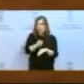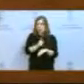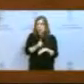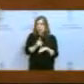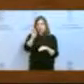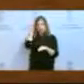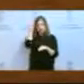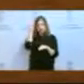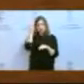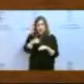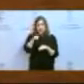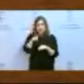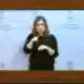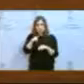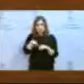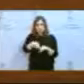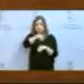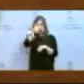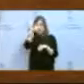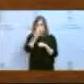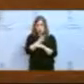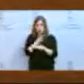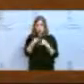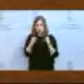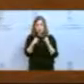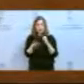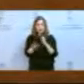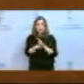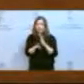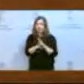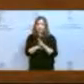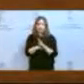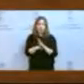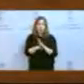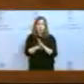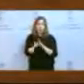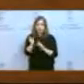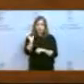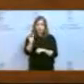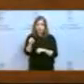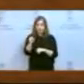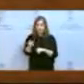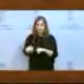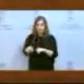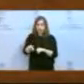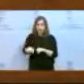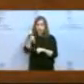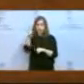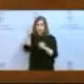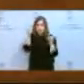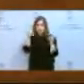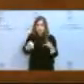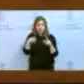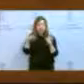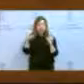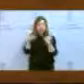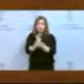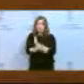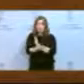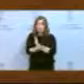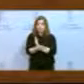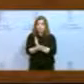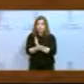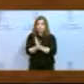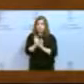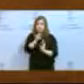Iniciativas aprobadas en la Cámara que siguen sin ser atendidas por el Gobierno regional, lo que evidencia una auténtica